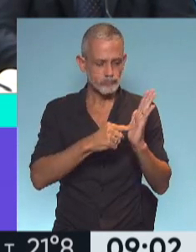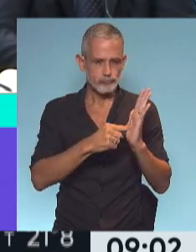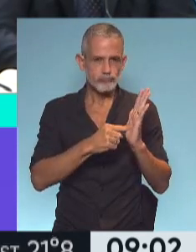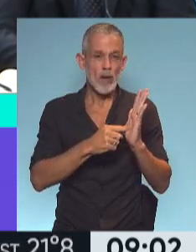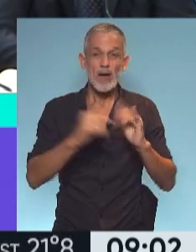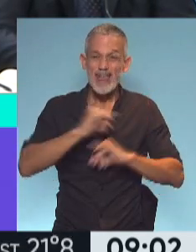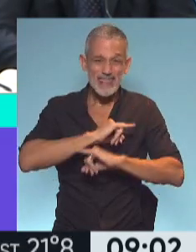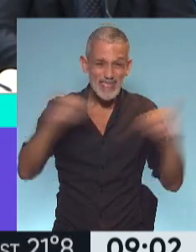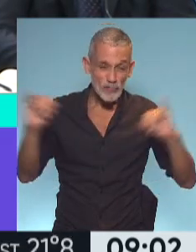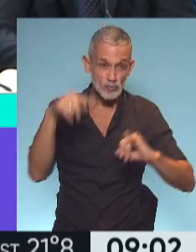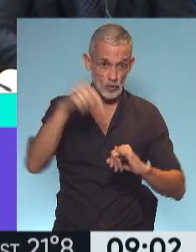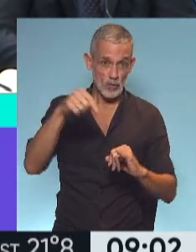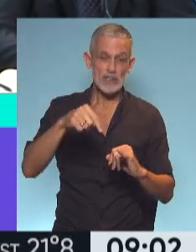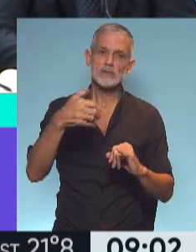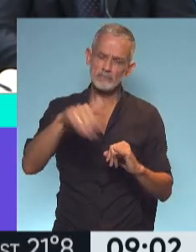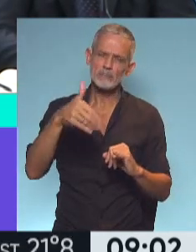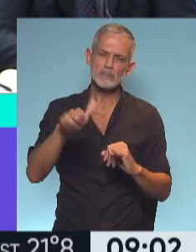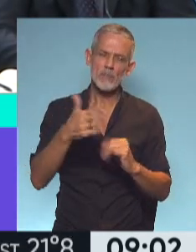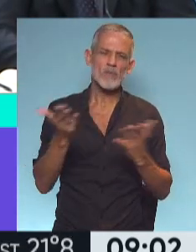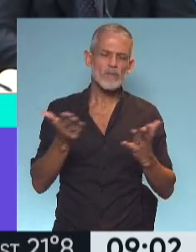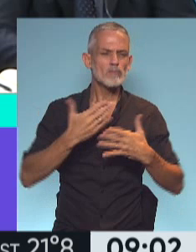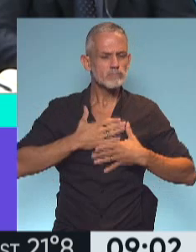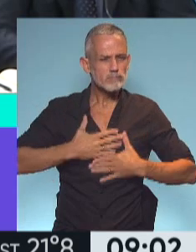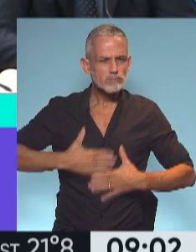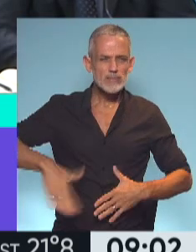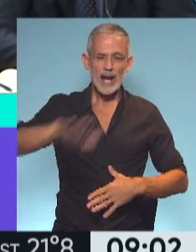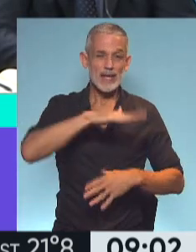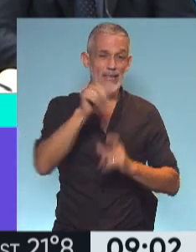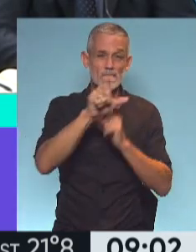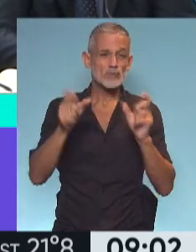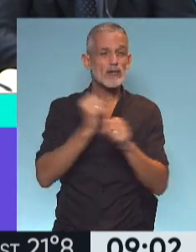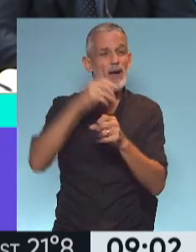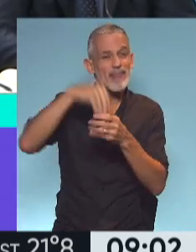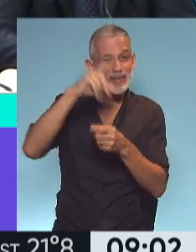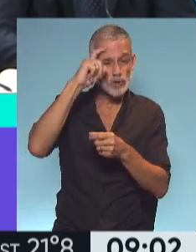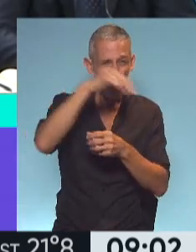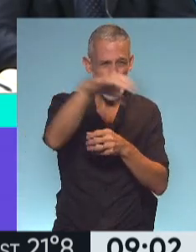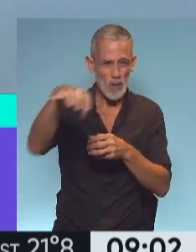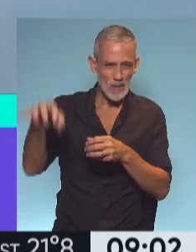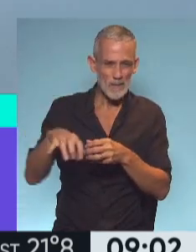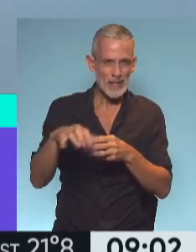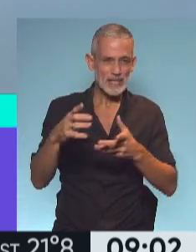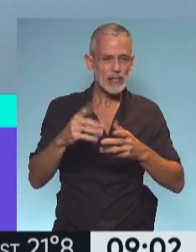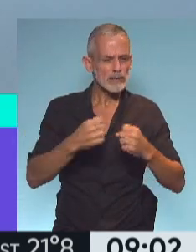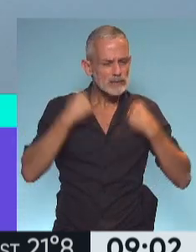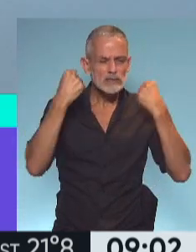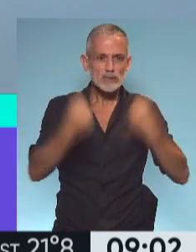la difusión de esto va a llevar tranquilidad al equipo de salud, que realmente